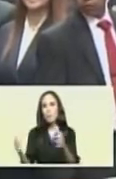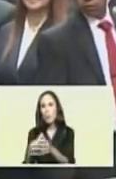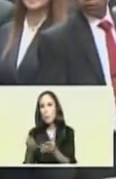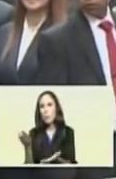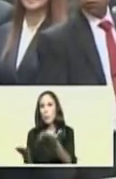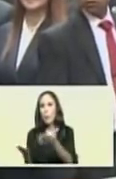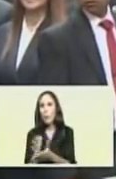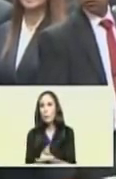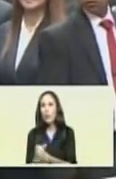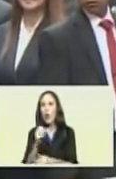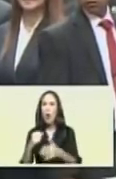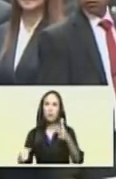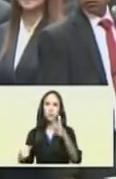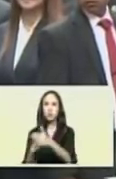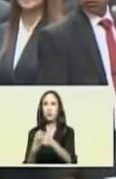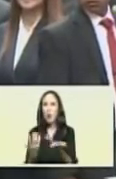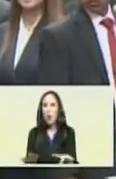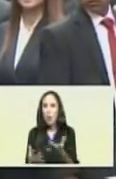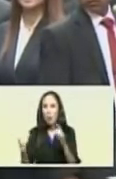o el golpismo